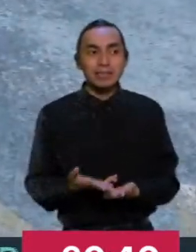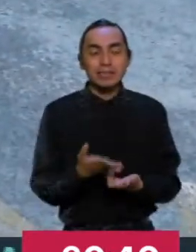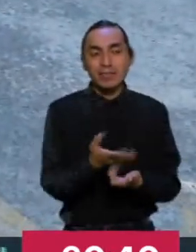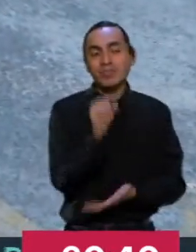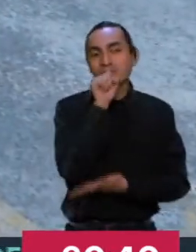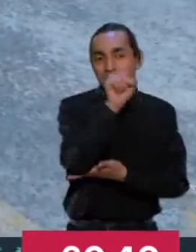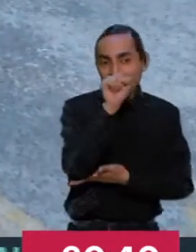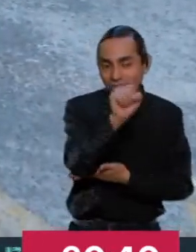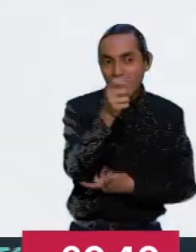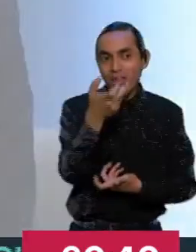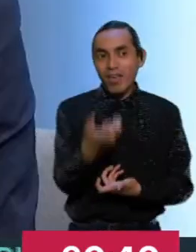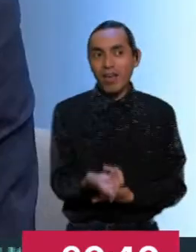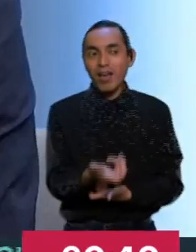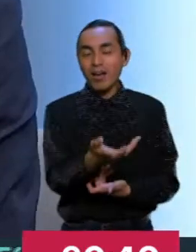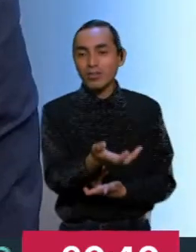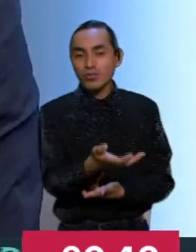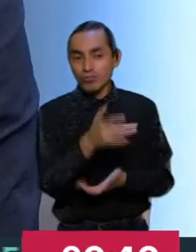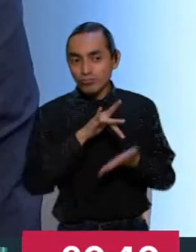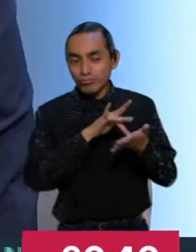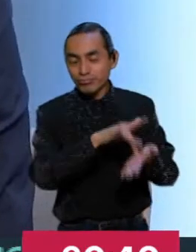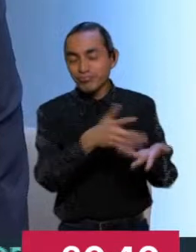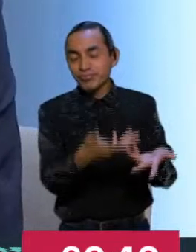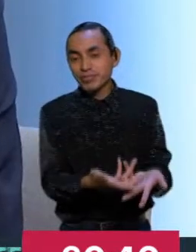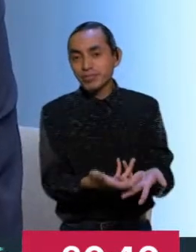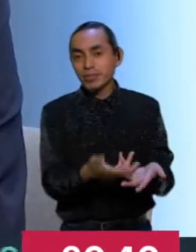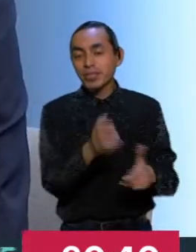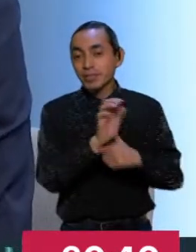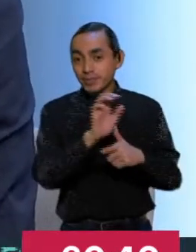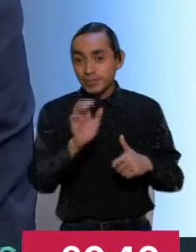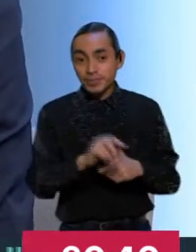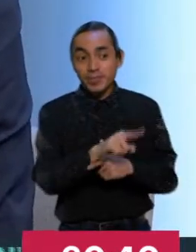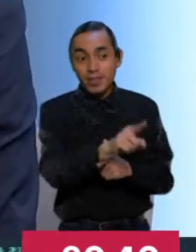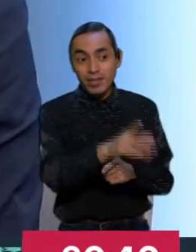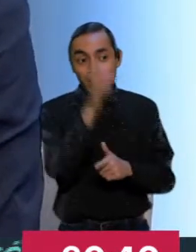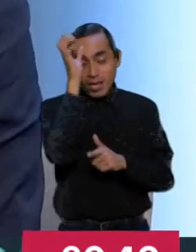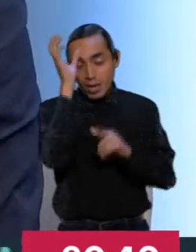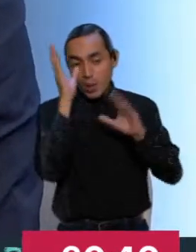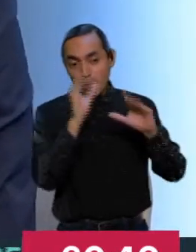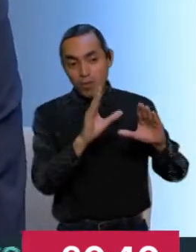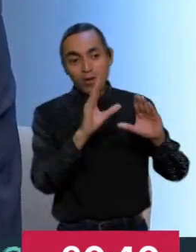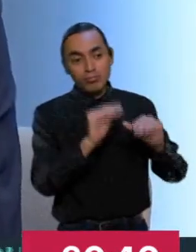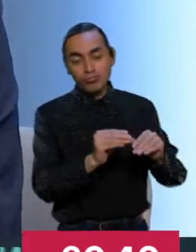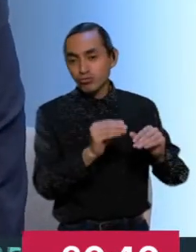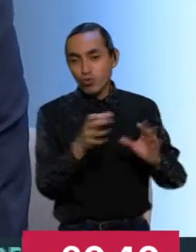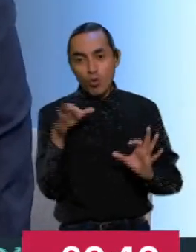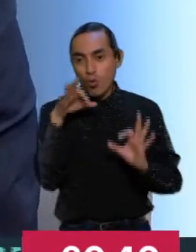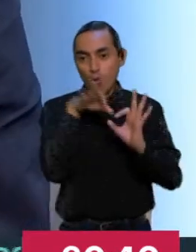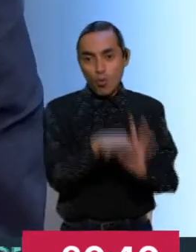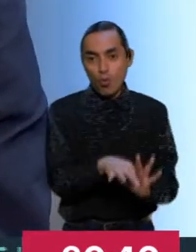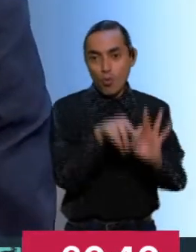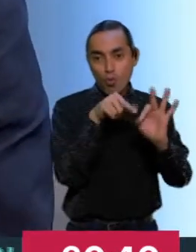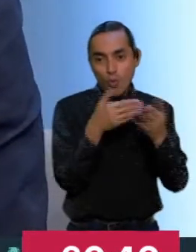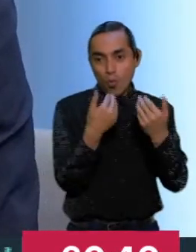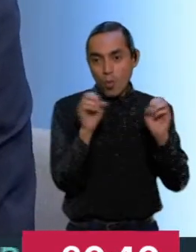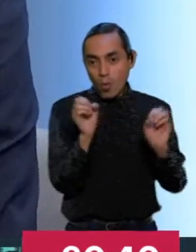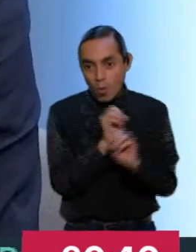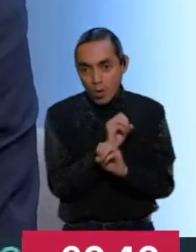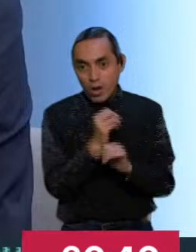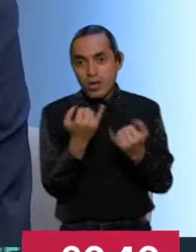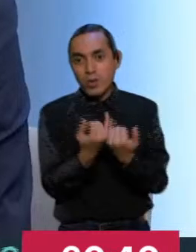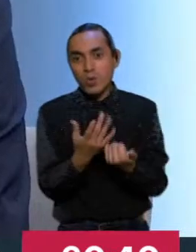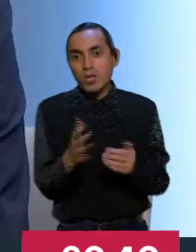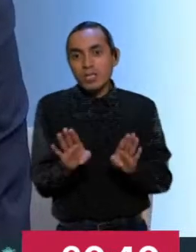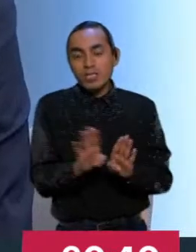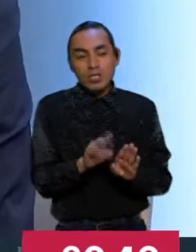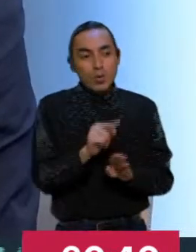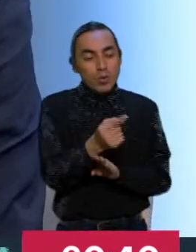sindicatos y sus dinámicas, pues tienen desde que la capacitación no está adaptada hasta que claramente implica una ruptura en la forma